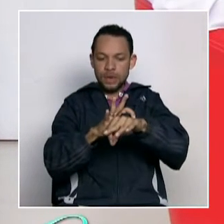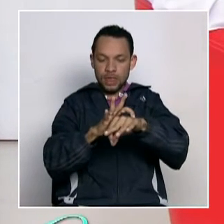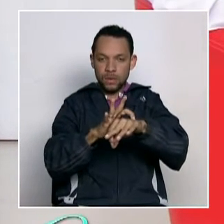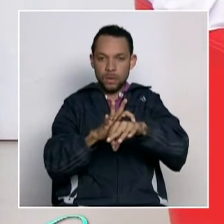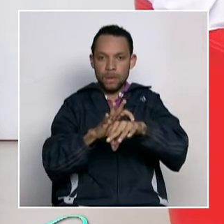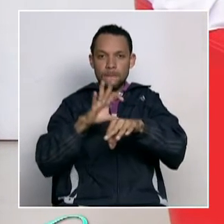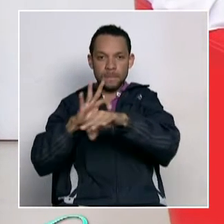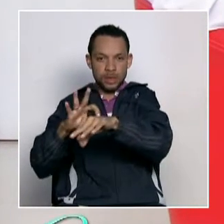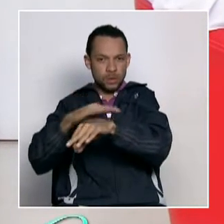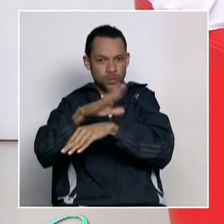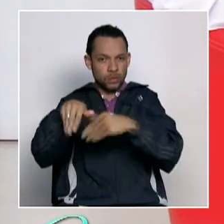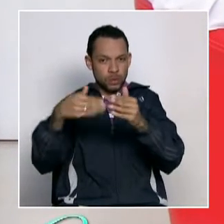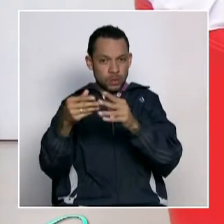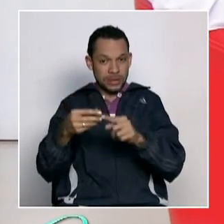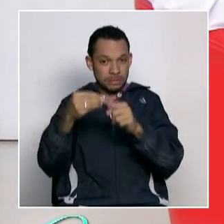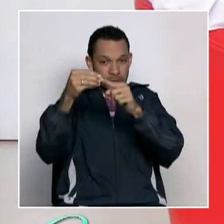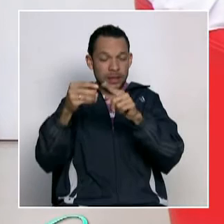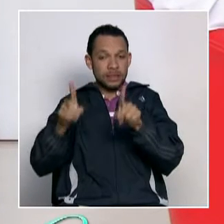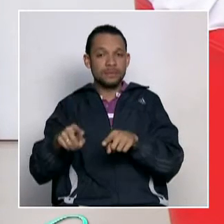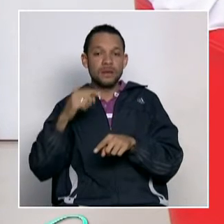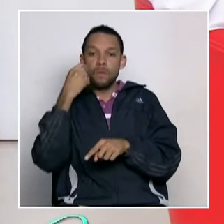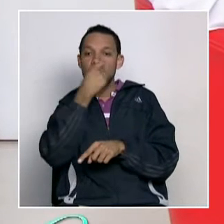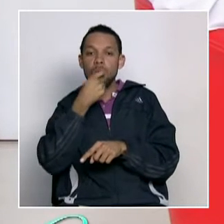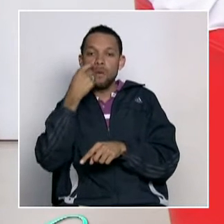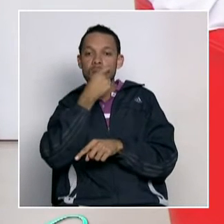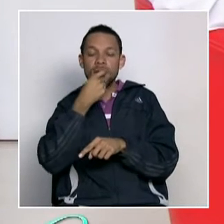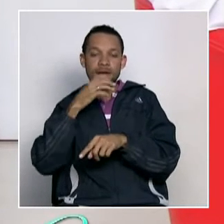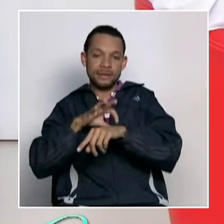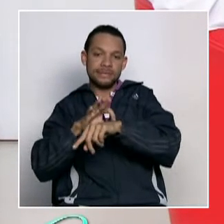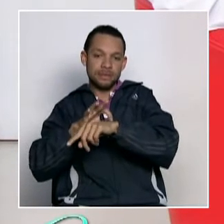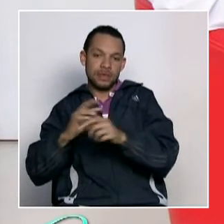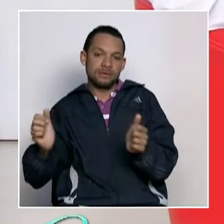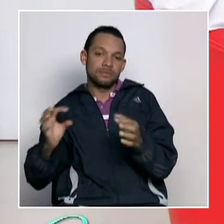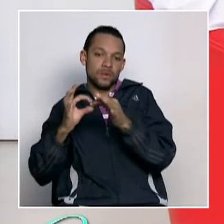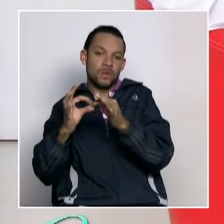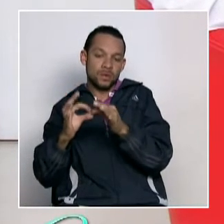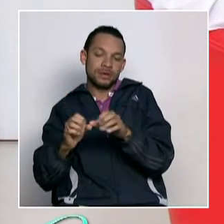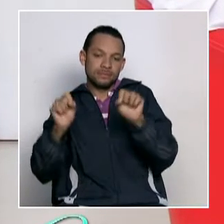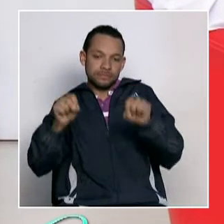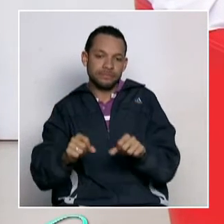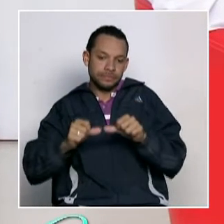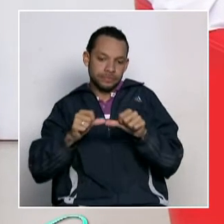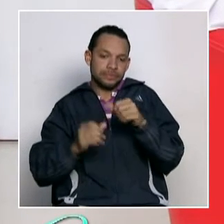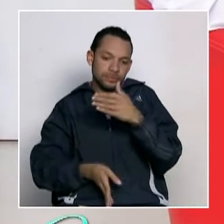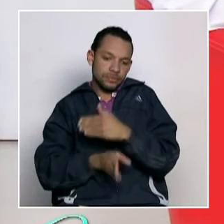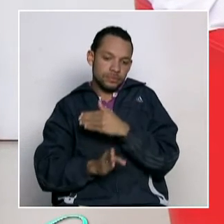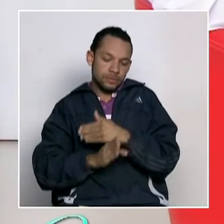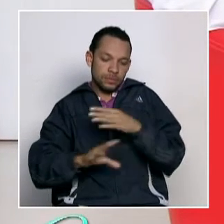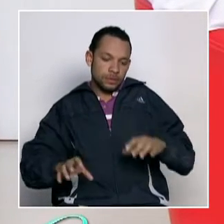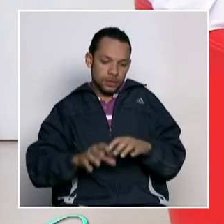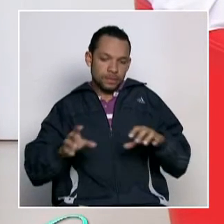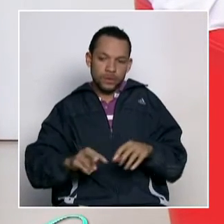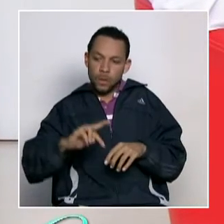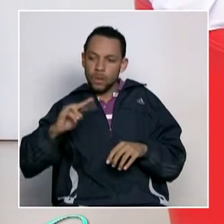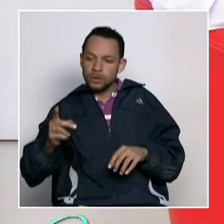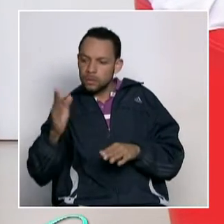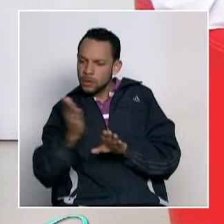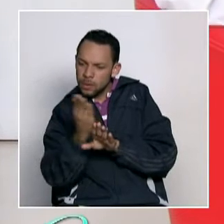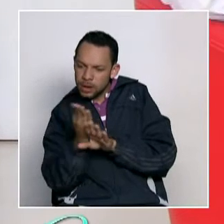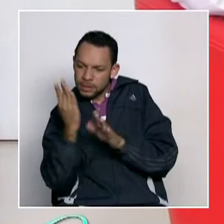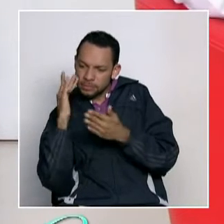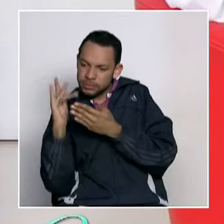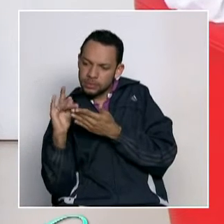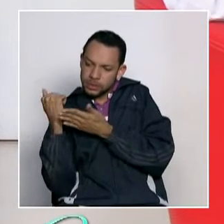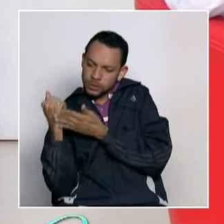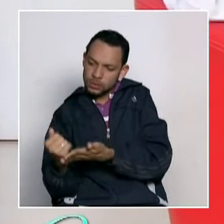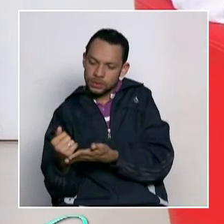los odontólogos, porque la boca hace parte de nuestro cuerpo y de allí se desprenden muchas patologías. Doctor José Fernando García.